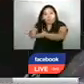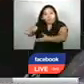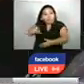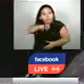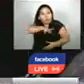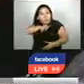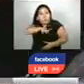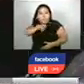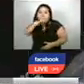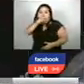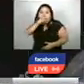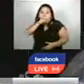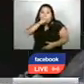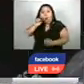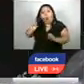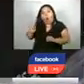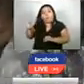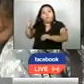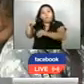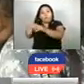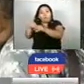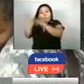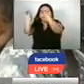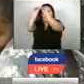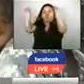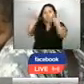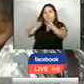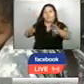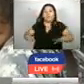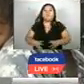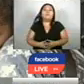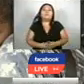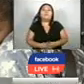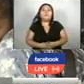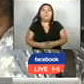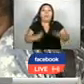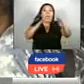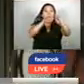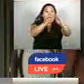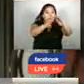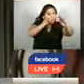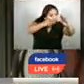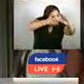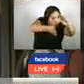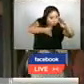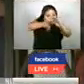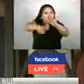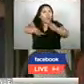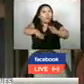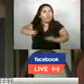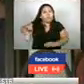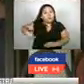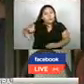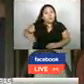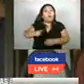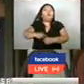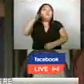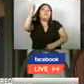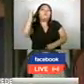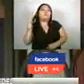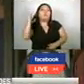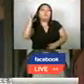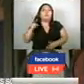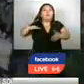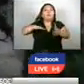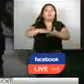carácter confidencial y hurto por medios informáticos. Los allanamientos se realizaron en Soyapango, Ciudad Delgado,